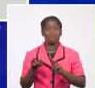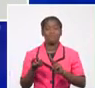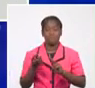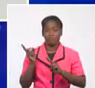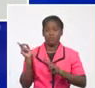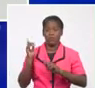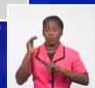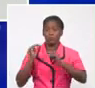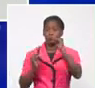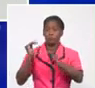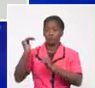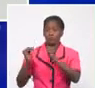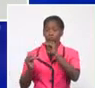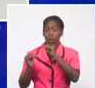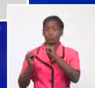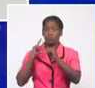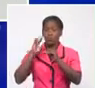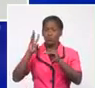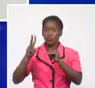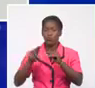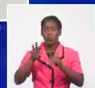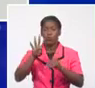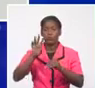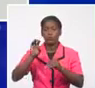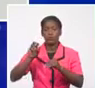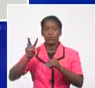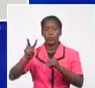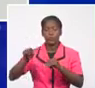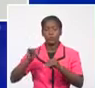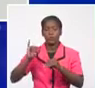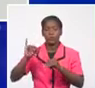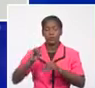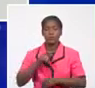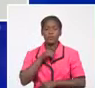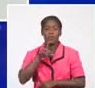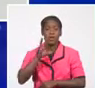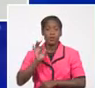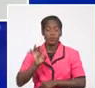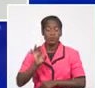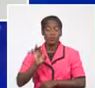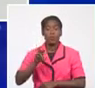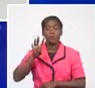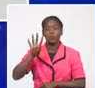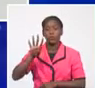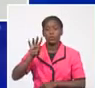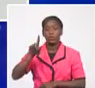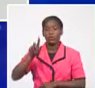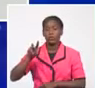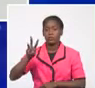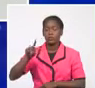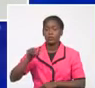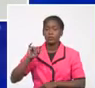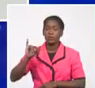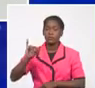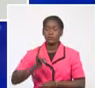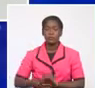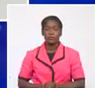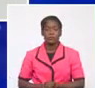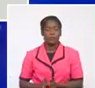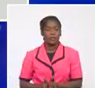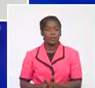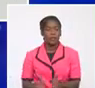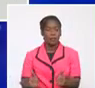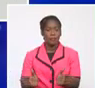de 402,6, Cerro con 413,6, San Miguel del